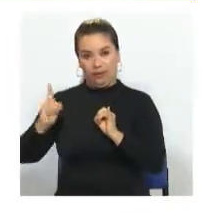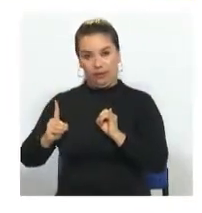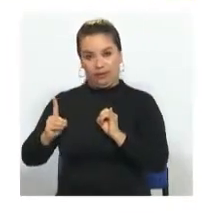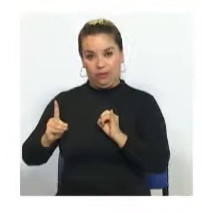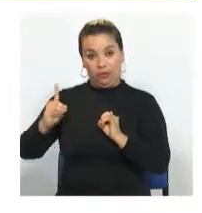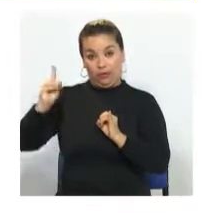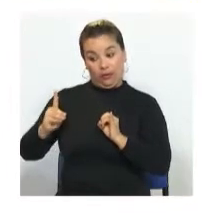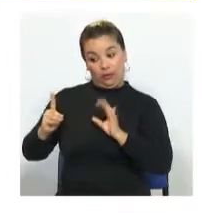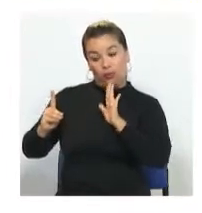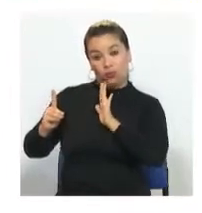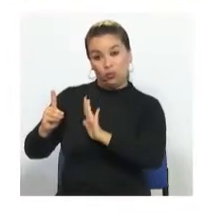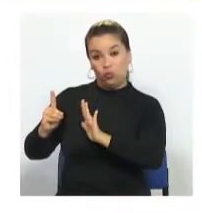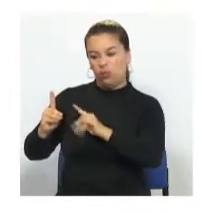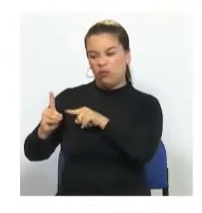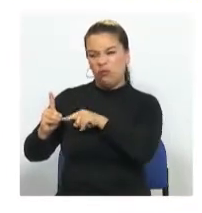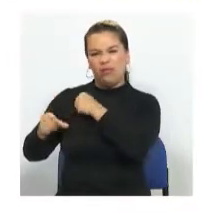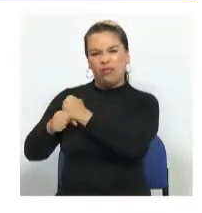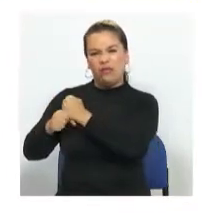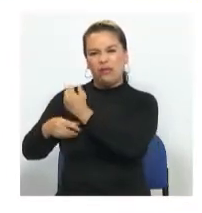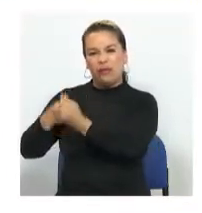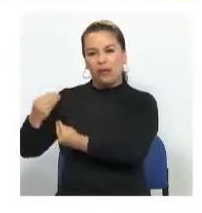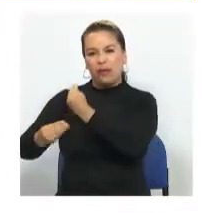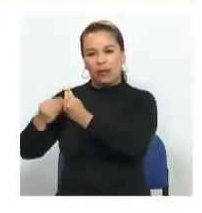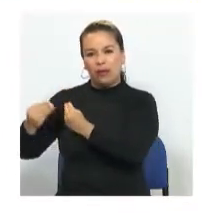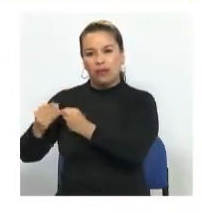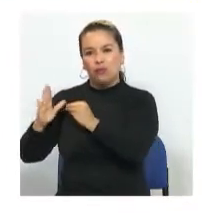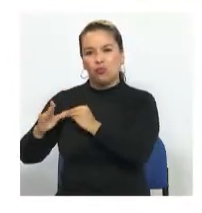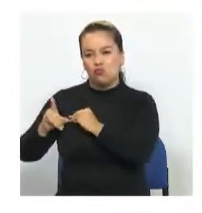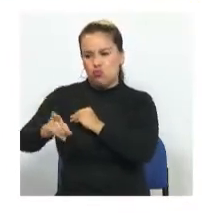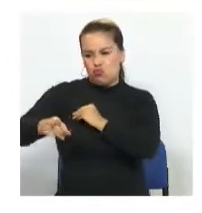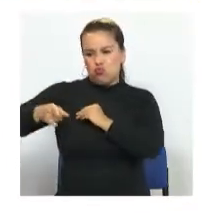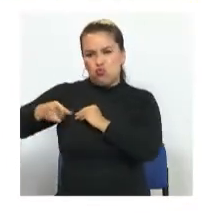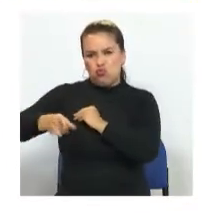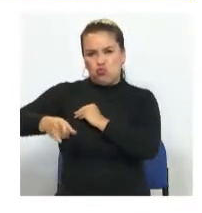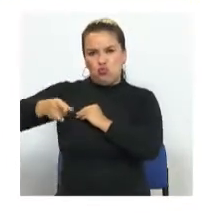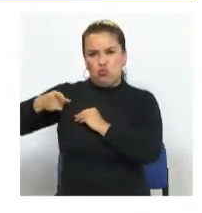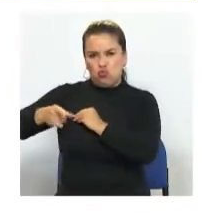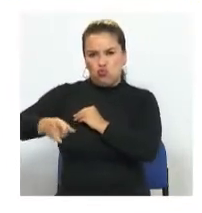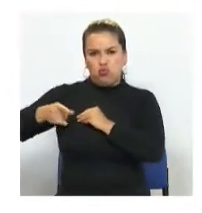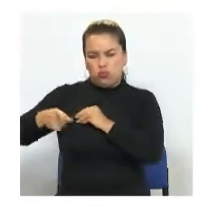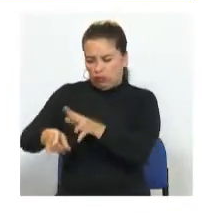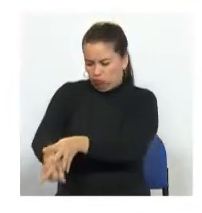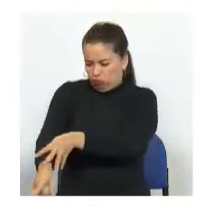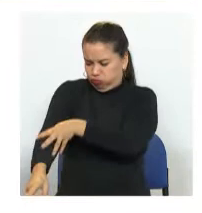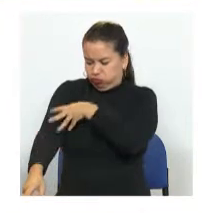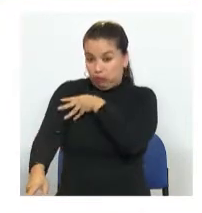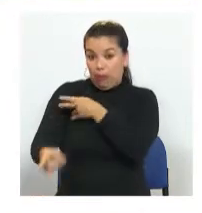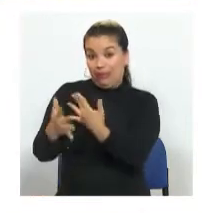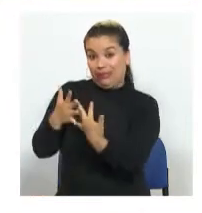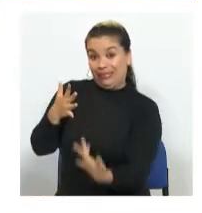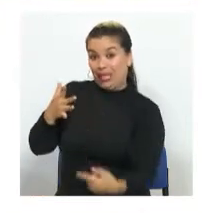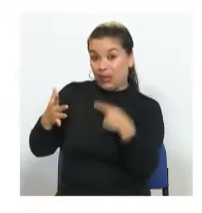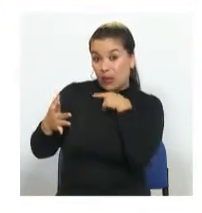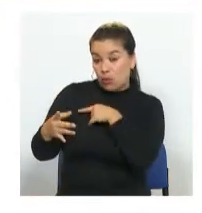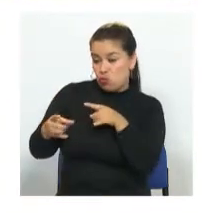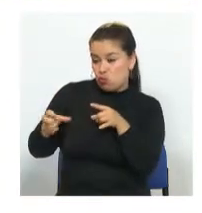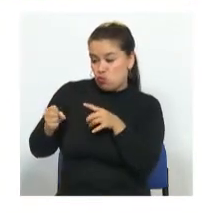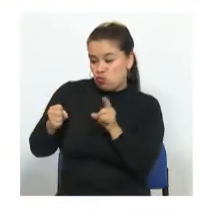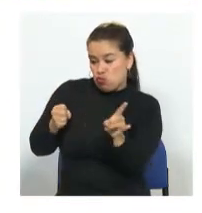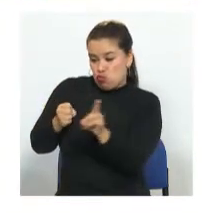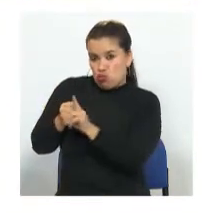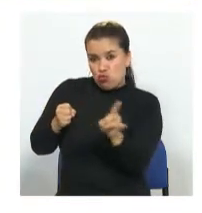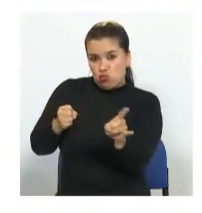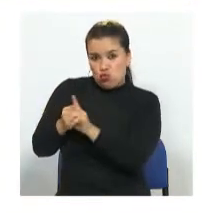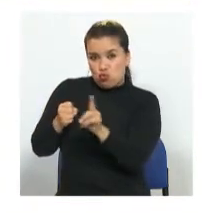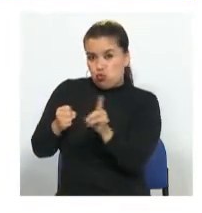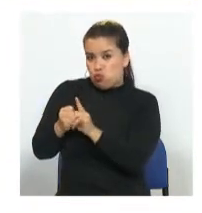corazón se encarga de recibir toda la sangre venosa, es decir, la sangre que no tiene ya oxígeno,